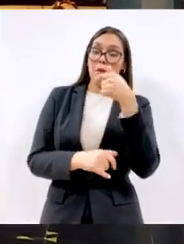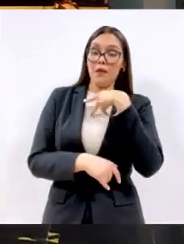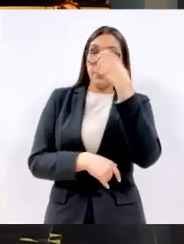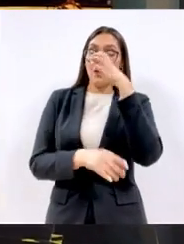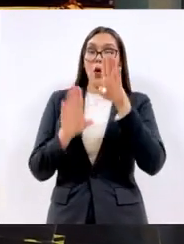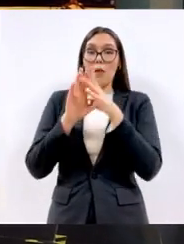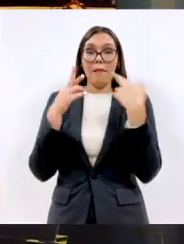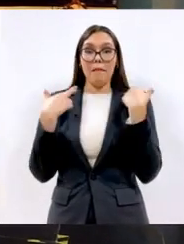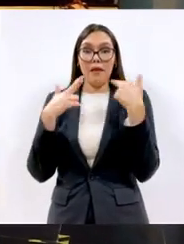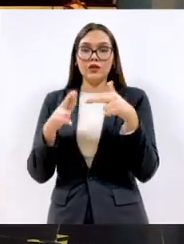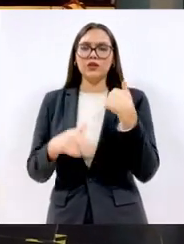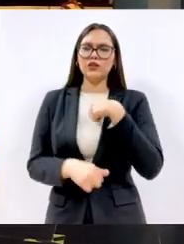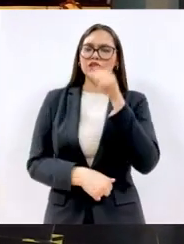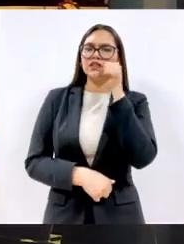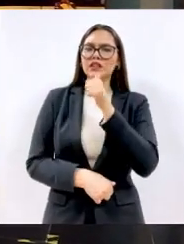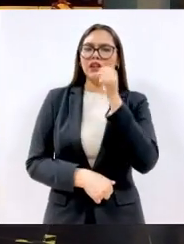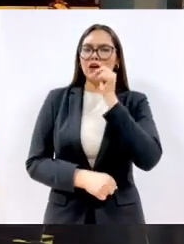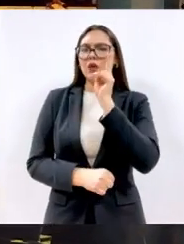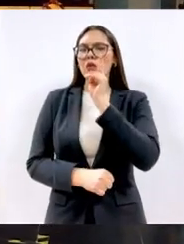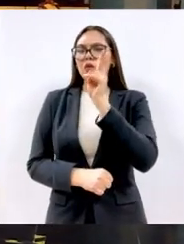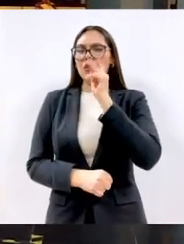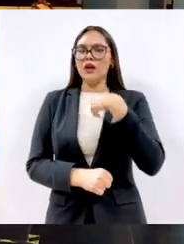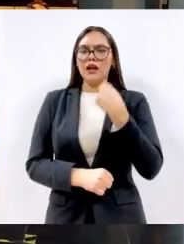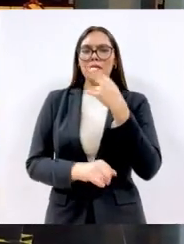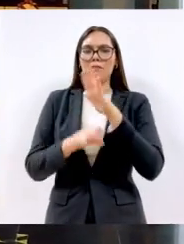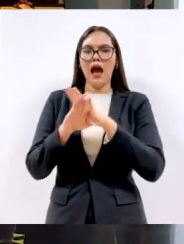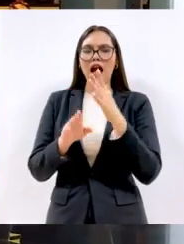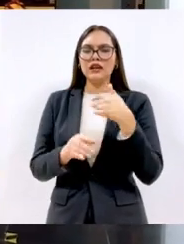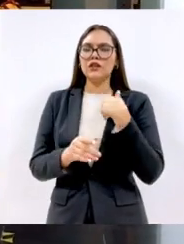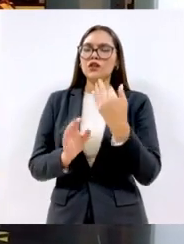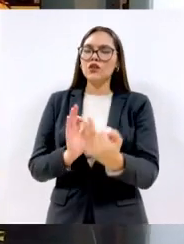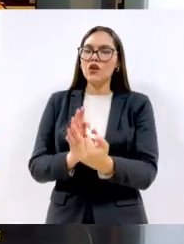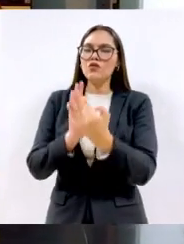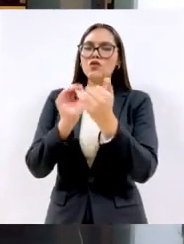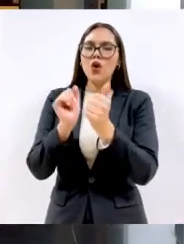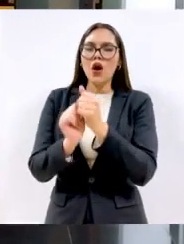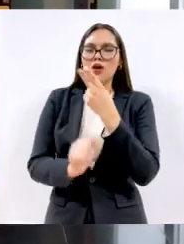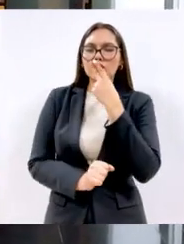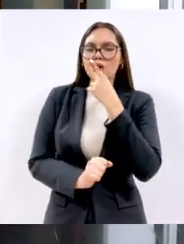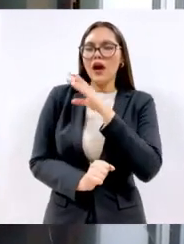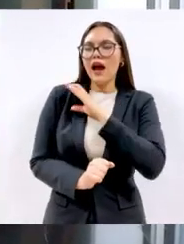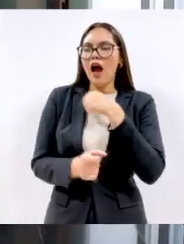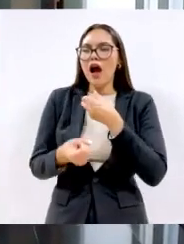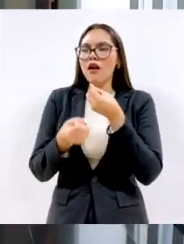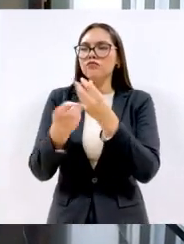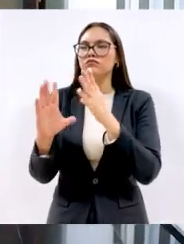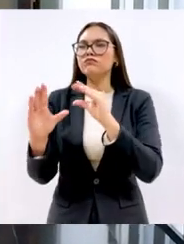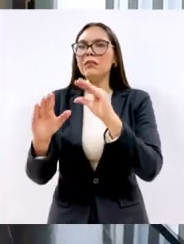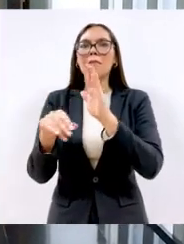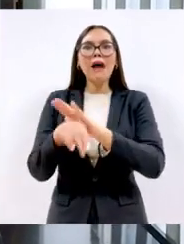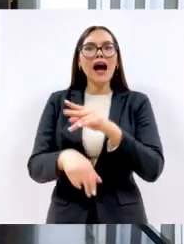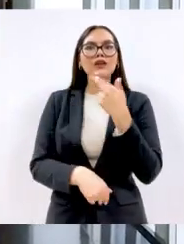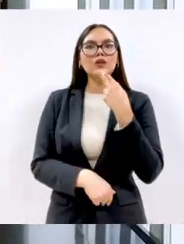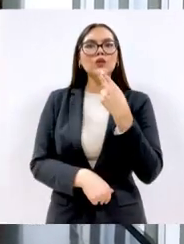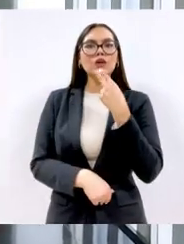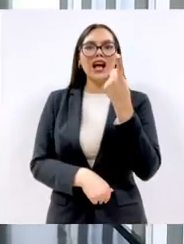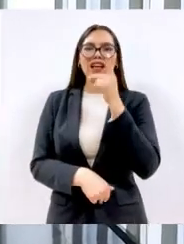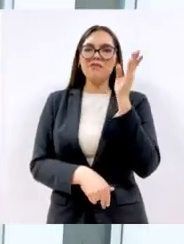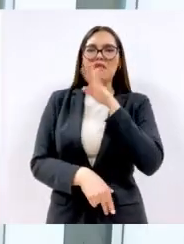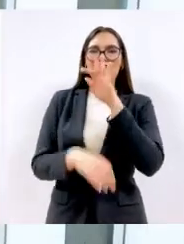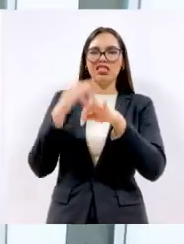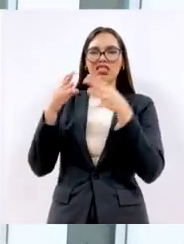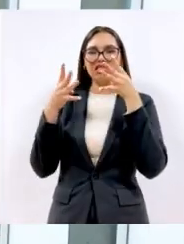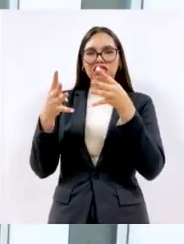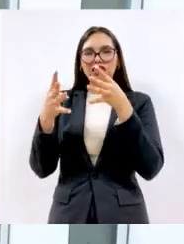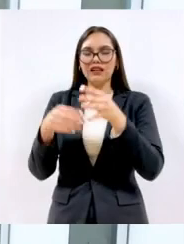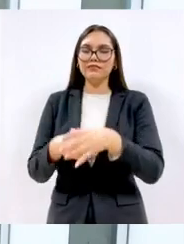docente siempre me di cuenta de que acercándonos con cariño para transmitir los conocimientos era mucho más efectivo